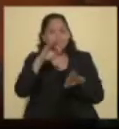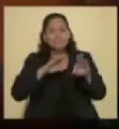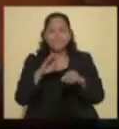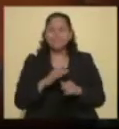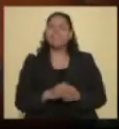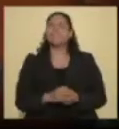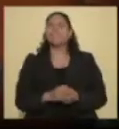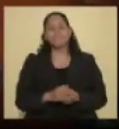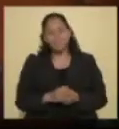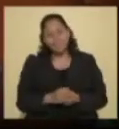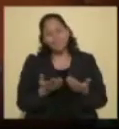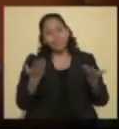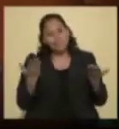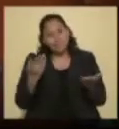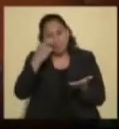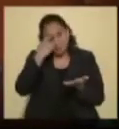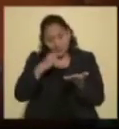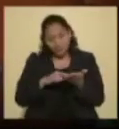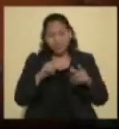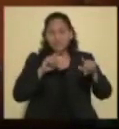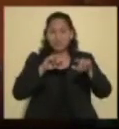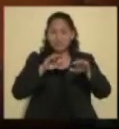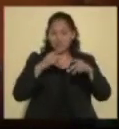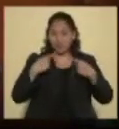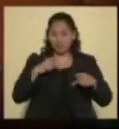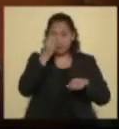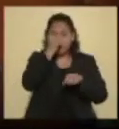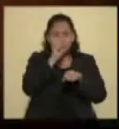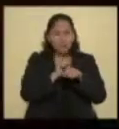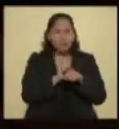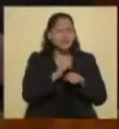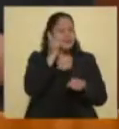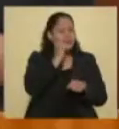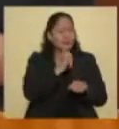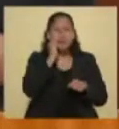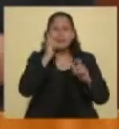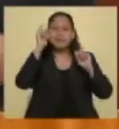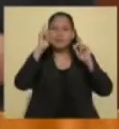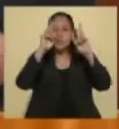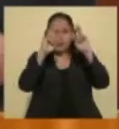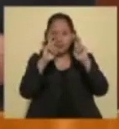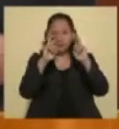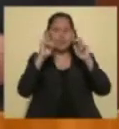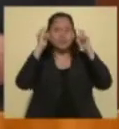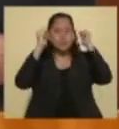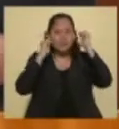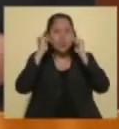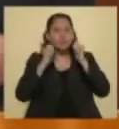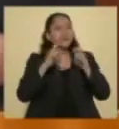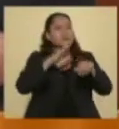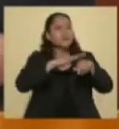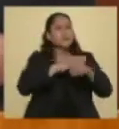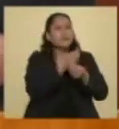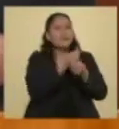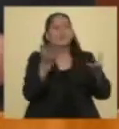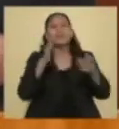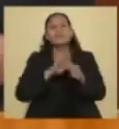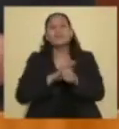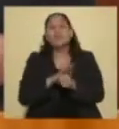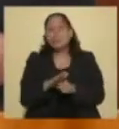yo considero que un secretario tiene que estar viendo, sobre todo de turismo, qué es lo que va uno a promover, sino